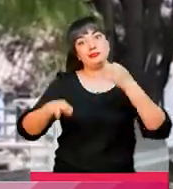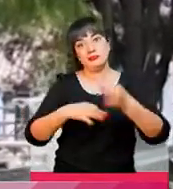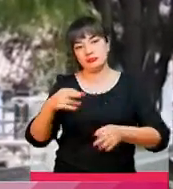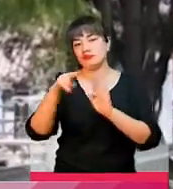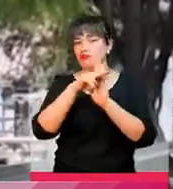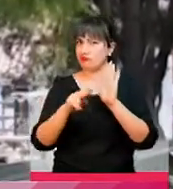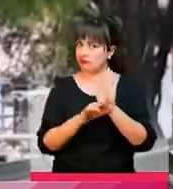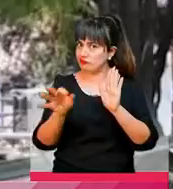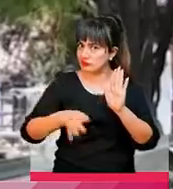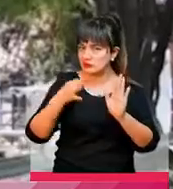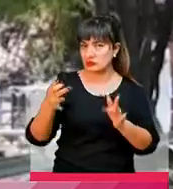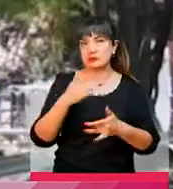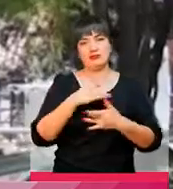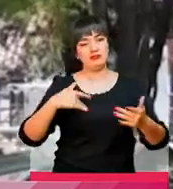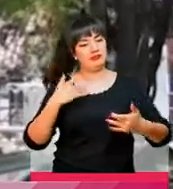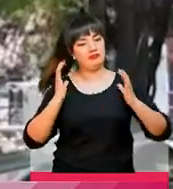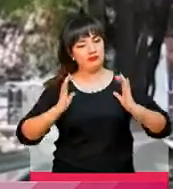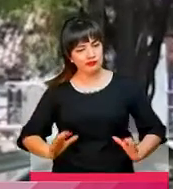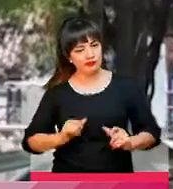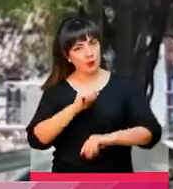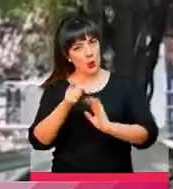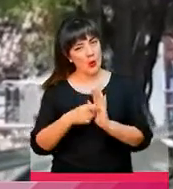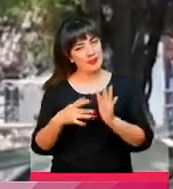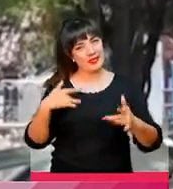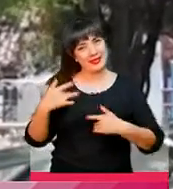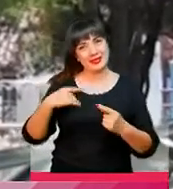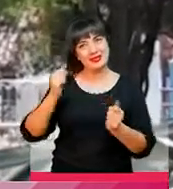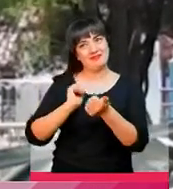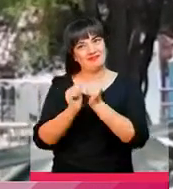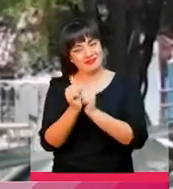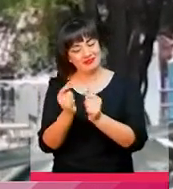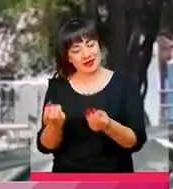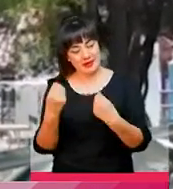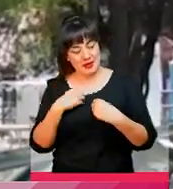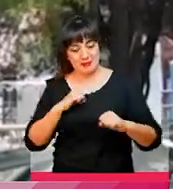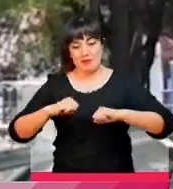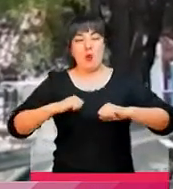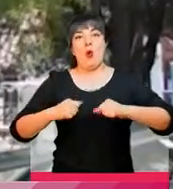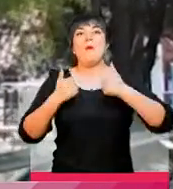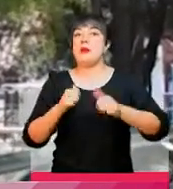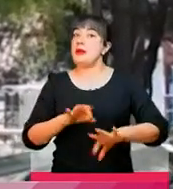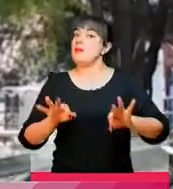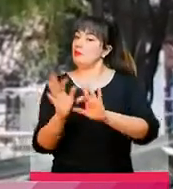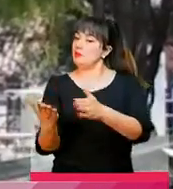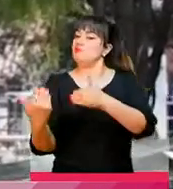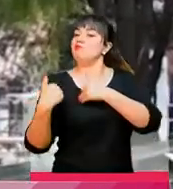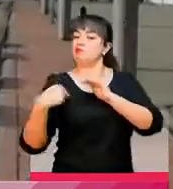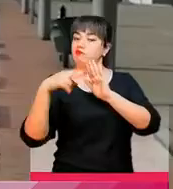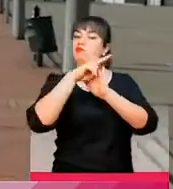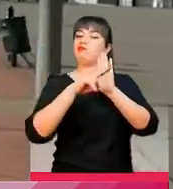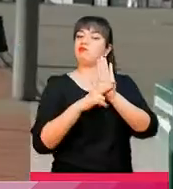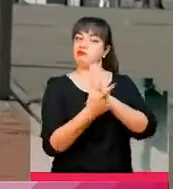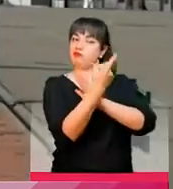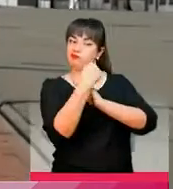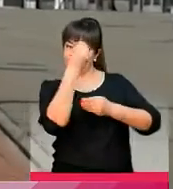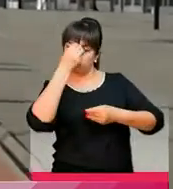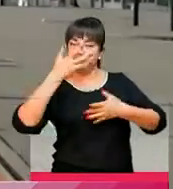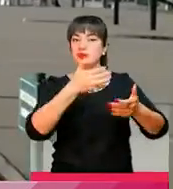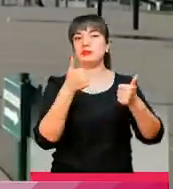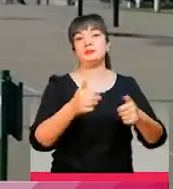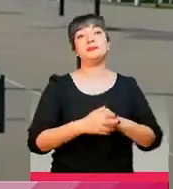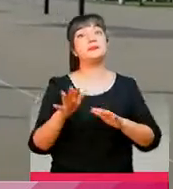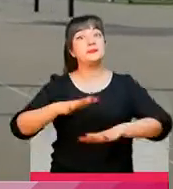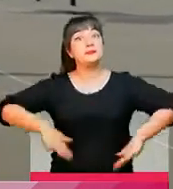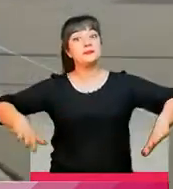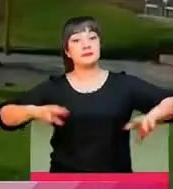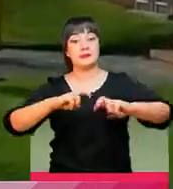parque, utilicemos la recreación y el deporte para volver a activarnos, pero bajo toda la responsabilidad y los protocolos adecuados. El Parque El